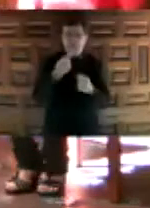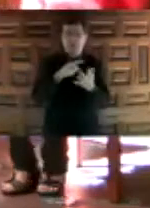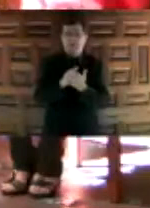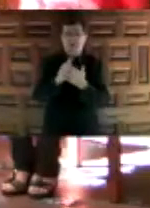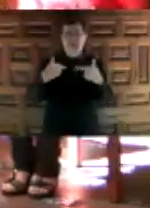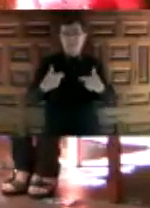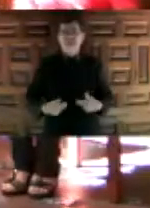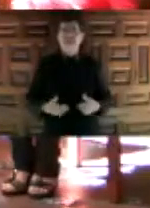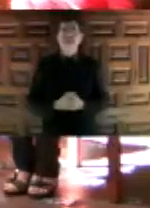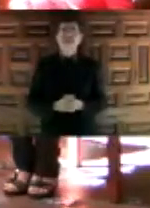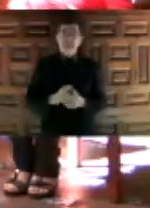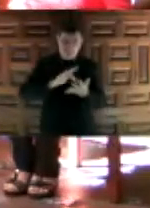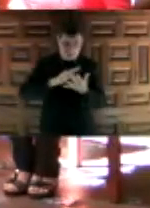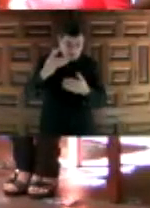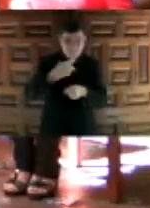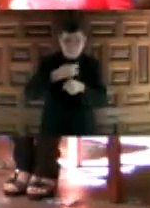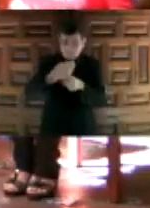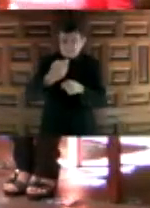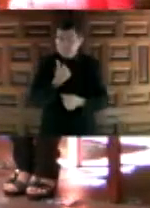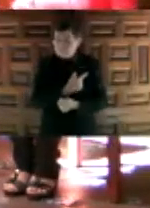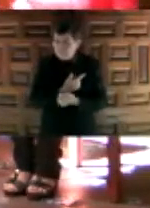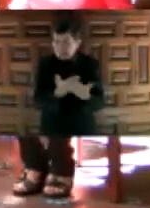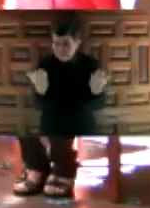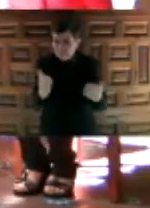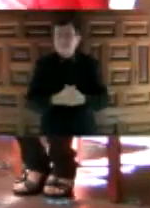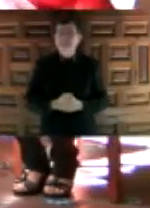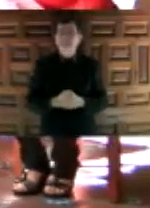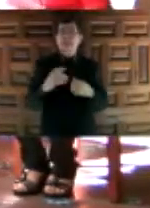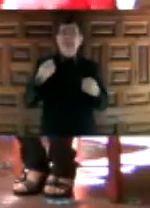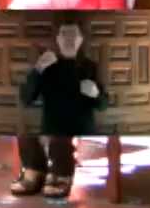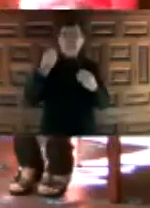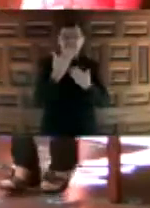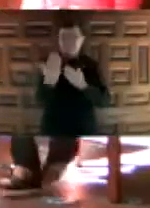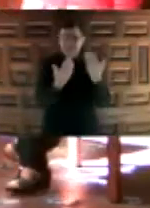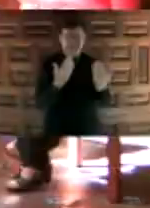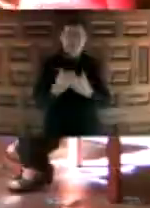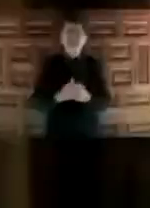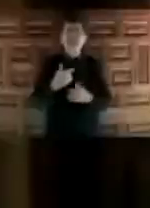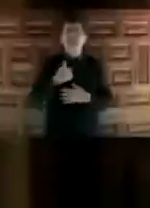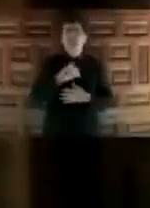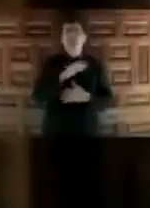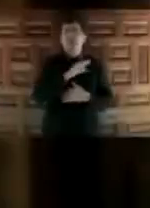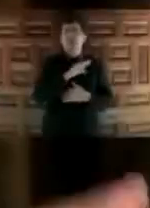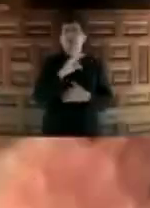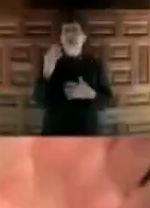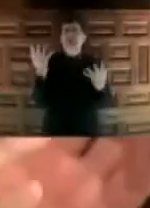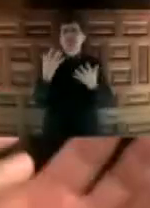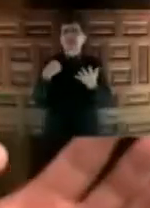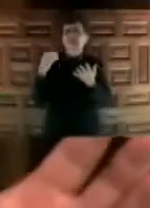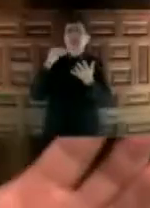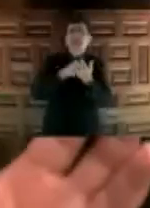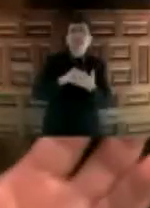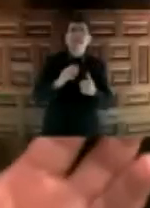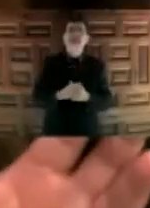gracias. Gracias por la invitación. Un placer compartir este conversatorio. Lo que yo podría decir, así de